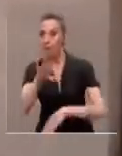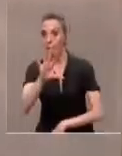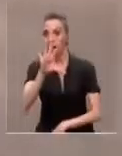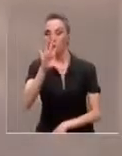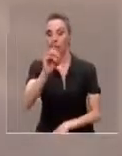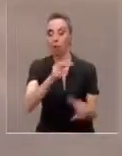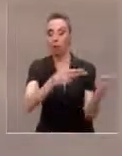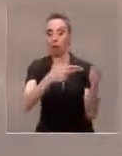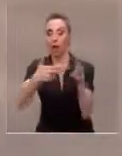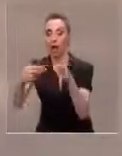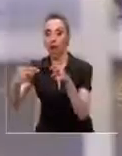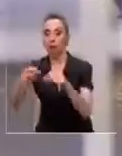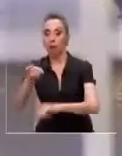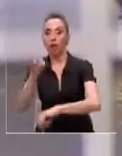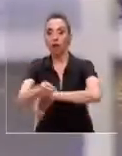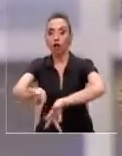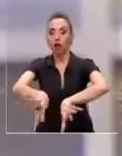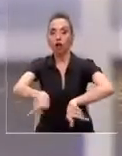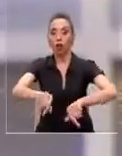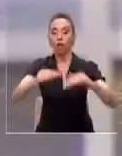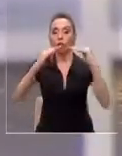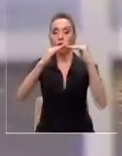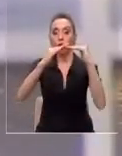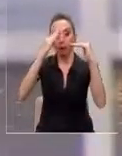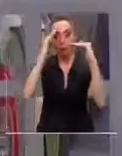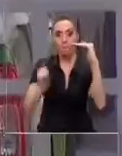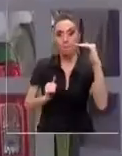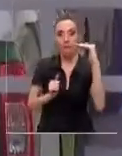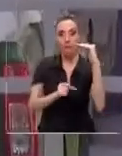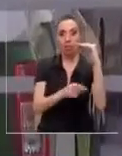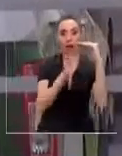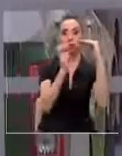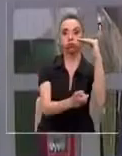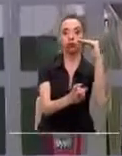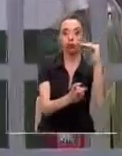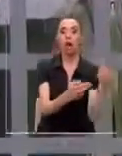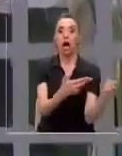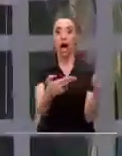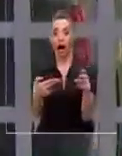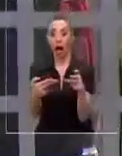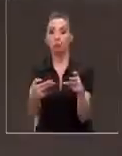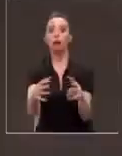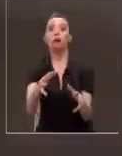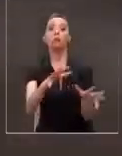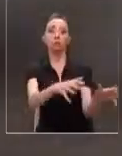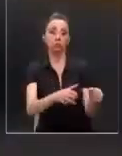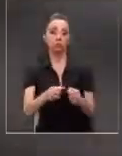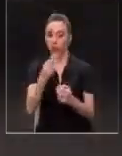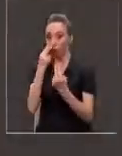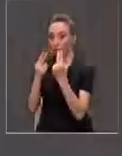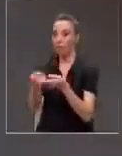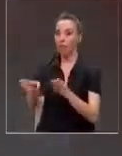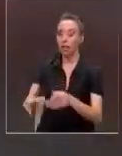de 50 armas fueron sustraídas desde un recinto militar, armas que sin dudas llegarán a la calle.